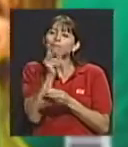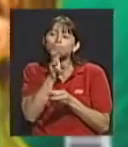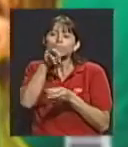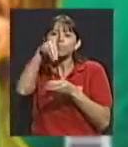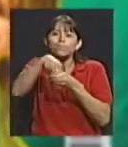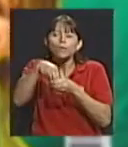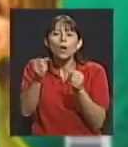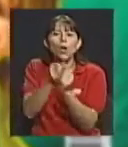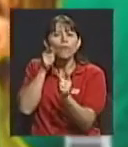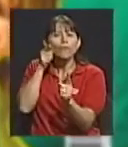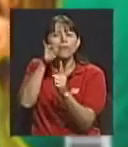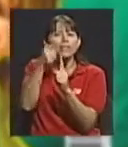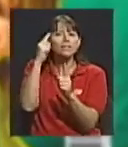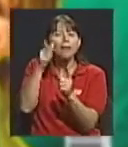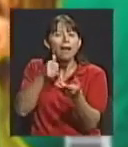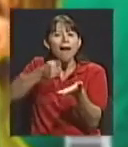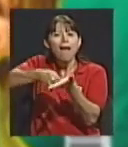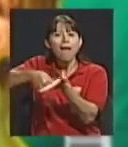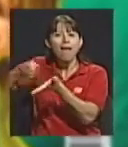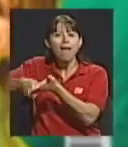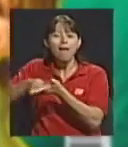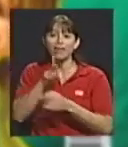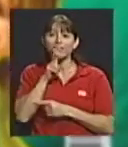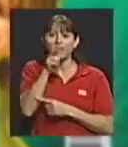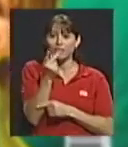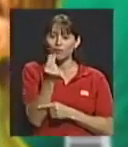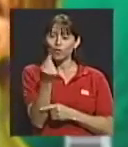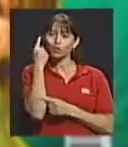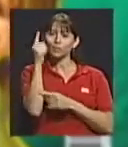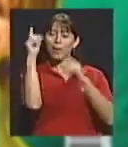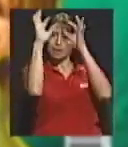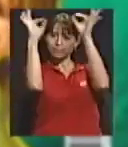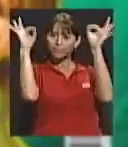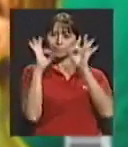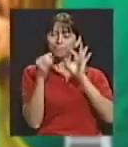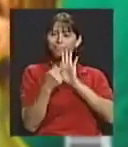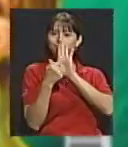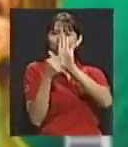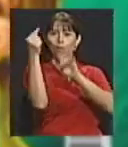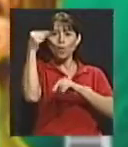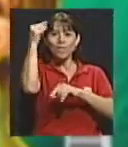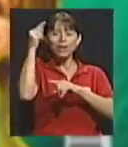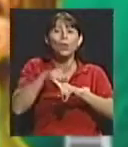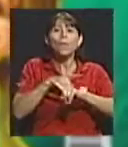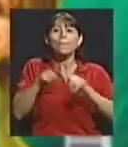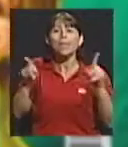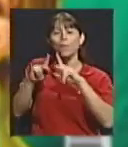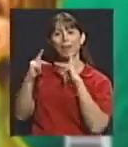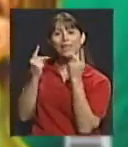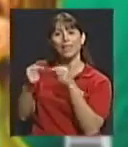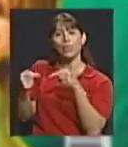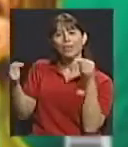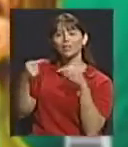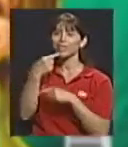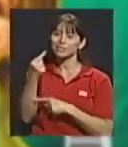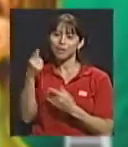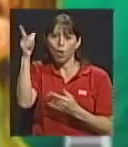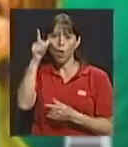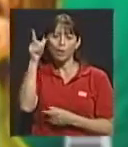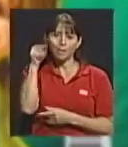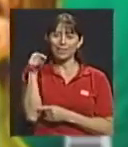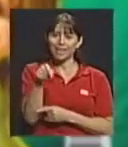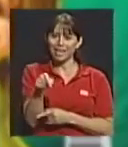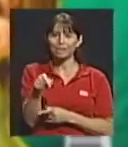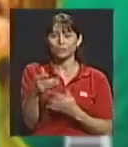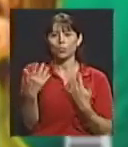fondos con fines electorales en realidad son fondos para levantar la imagen del gobierno pero la oposición está diciendo que obviamente Esto va